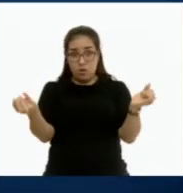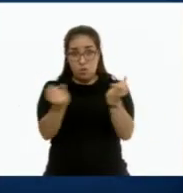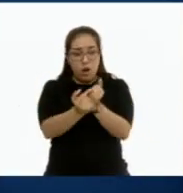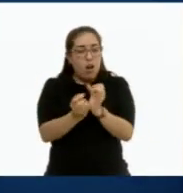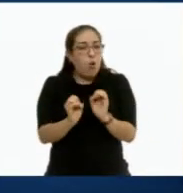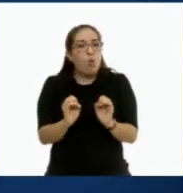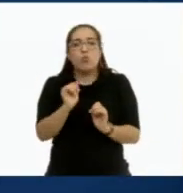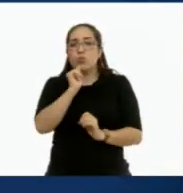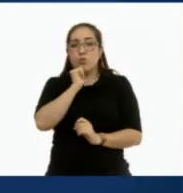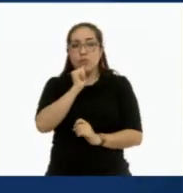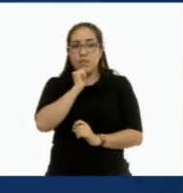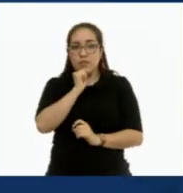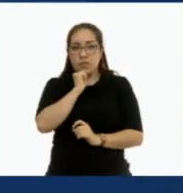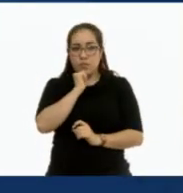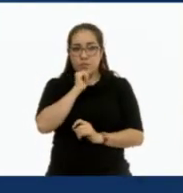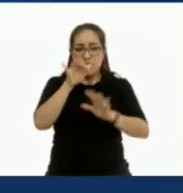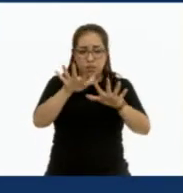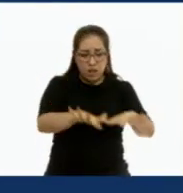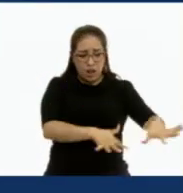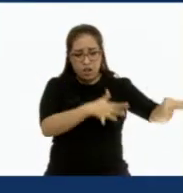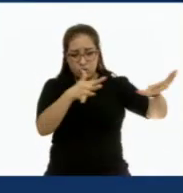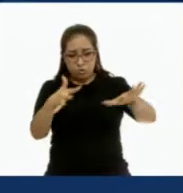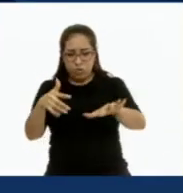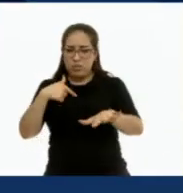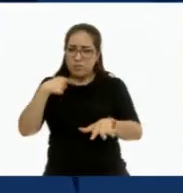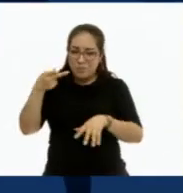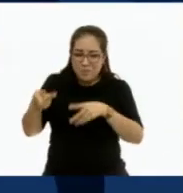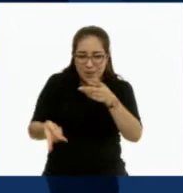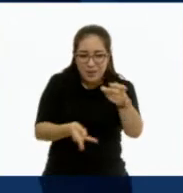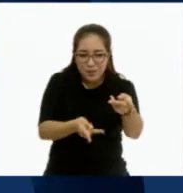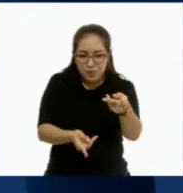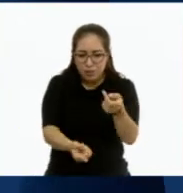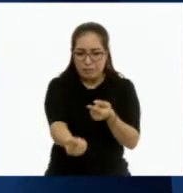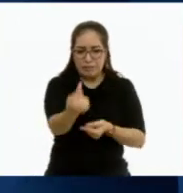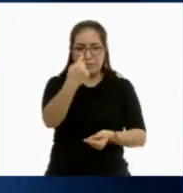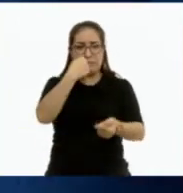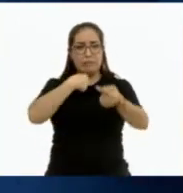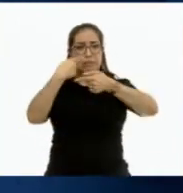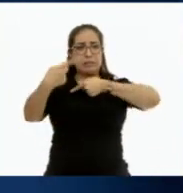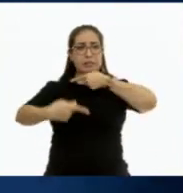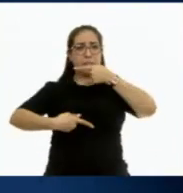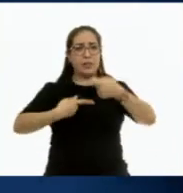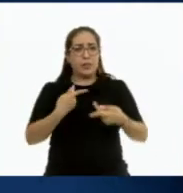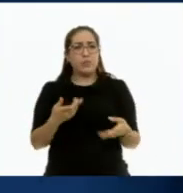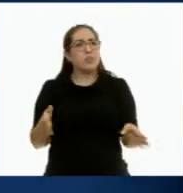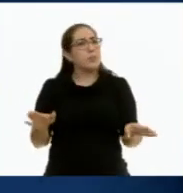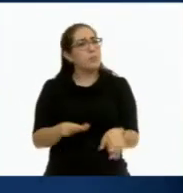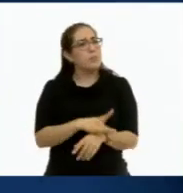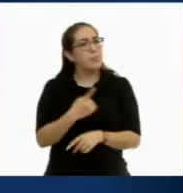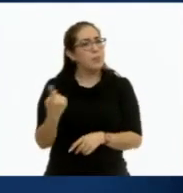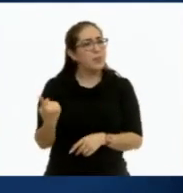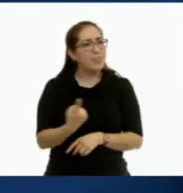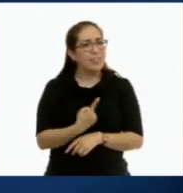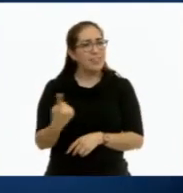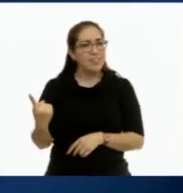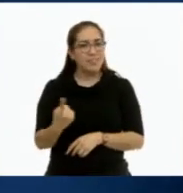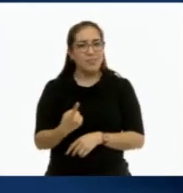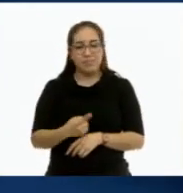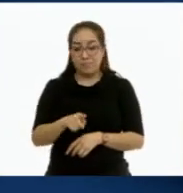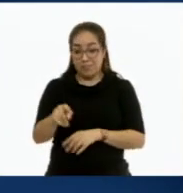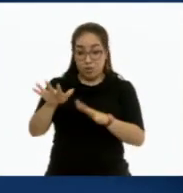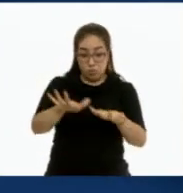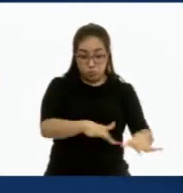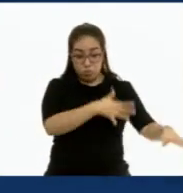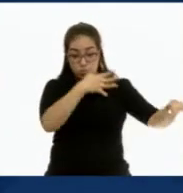qué me preguntan las olas lo mismo que yo les pregunto? ¿Y por qué golpean la roca con tanto